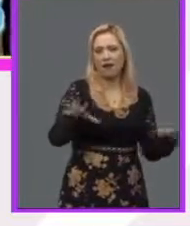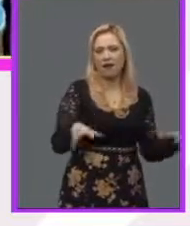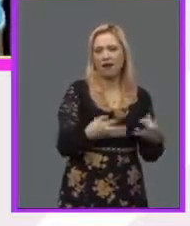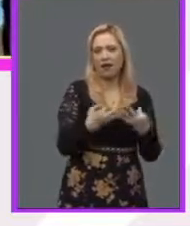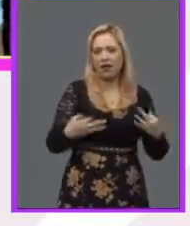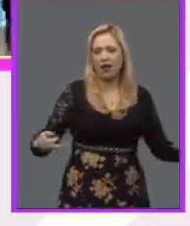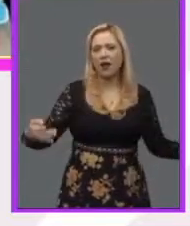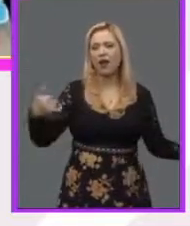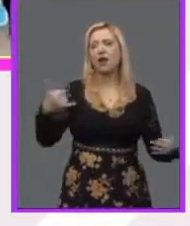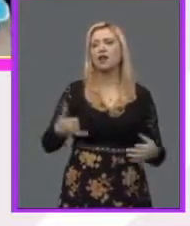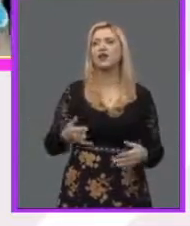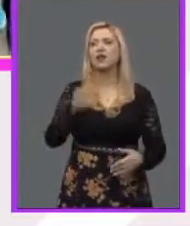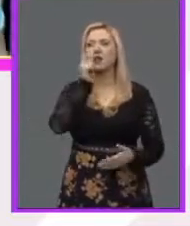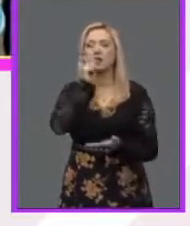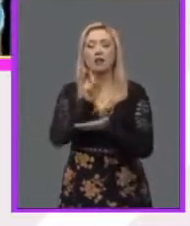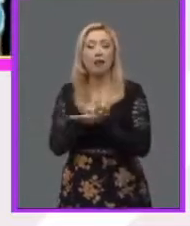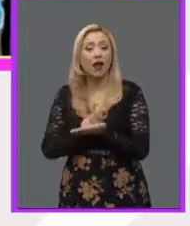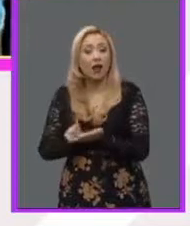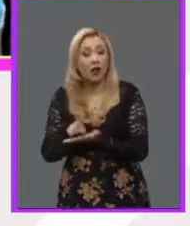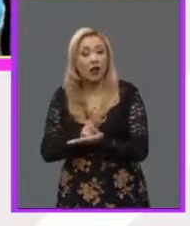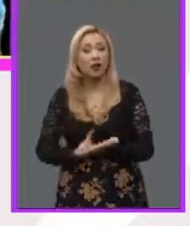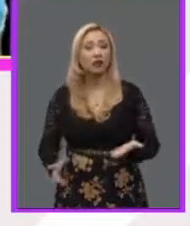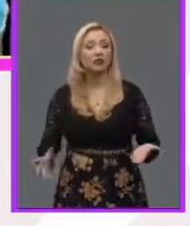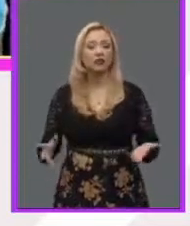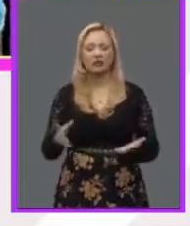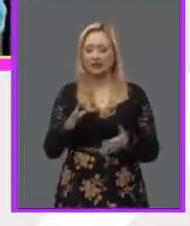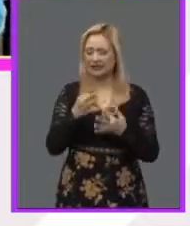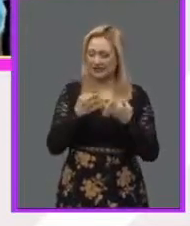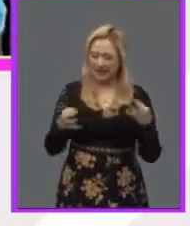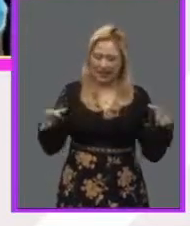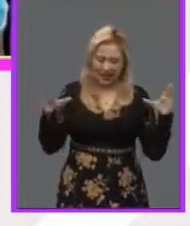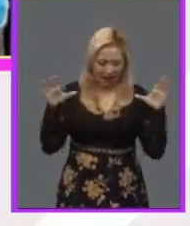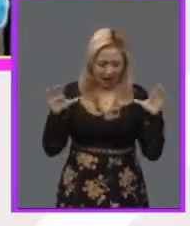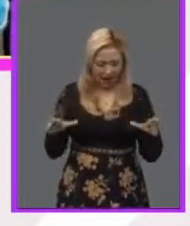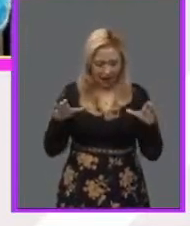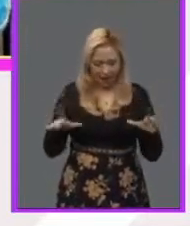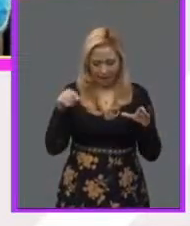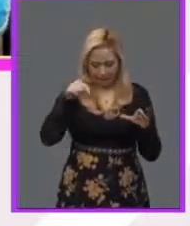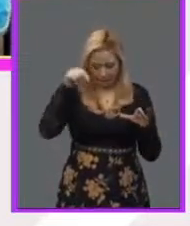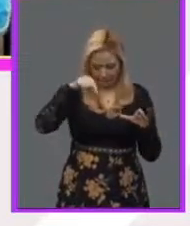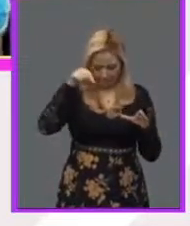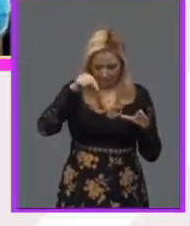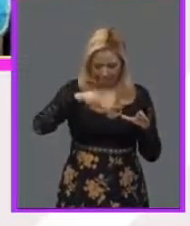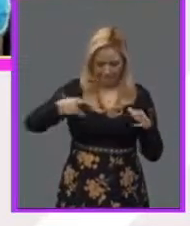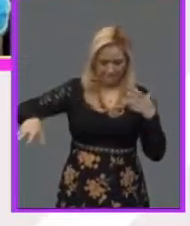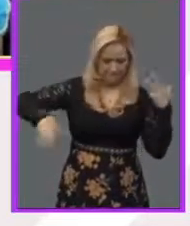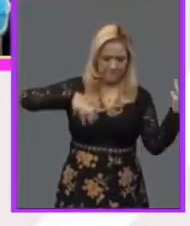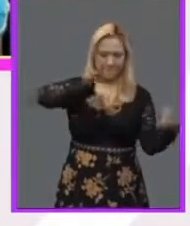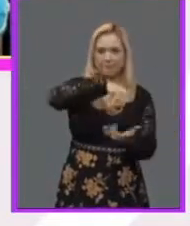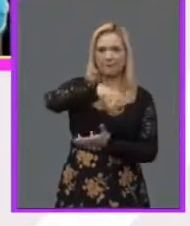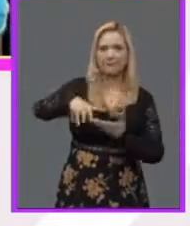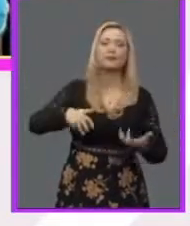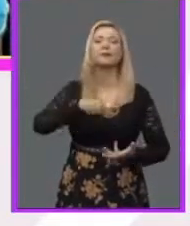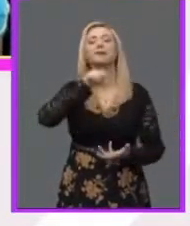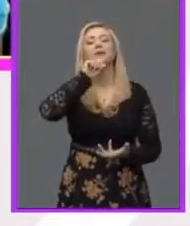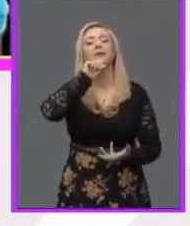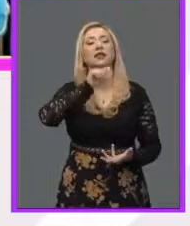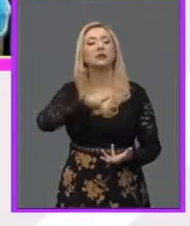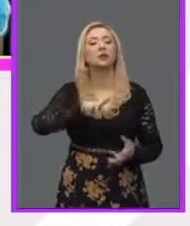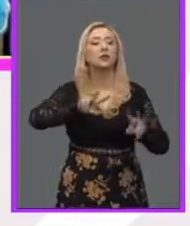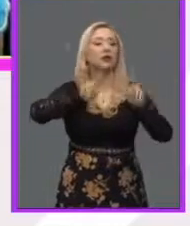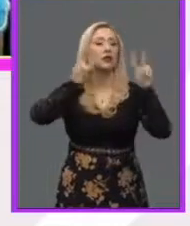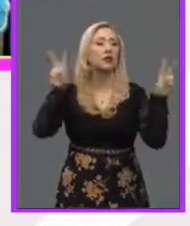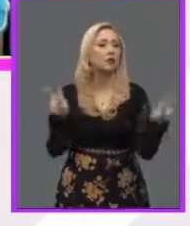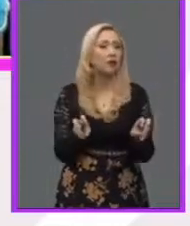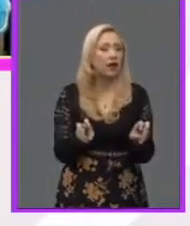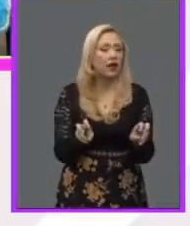contra el narco, siempre el tema del conflicto territorial está presente. Y a la par con el conflicto territorial también está el